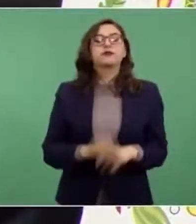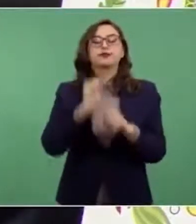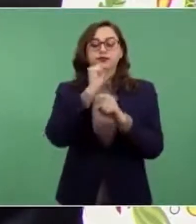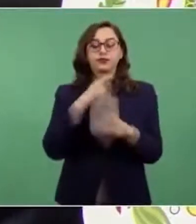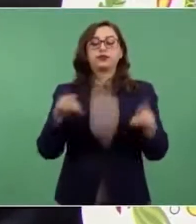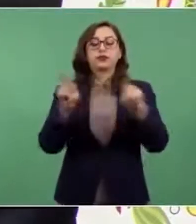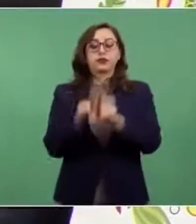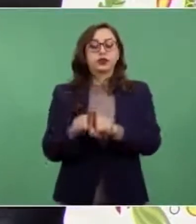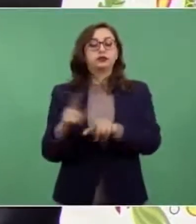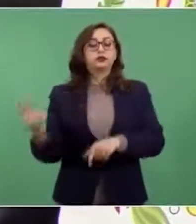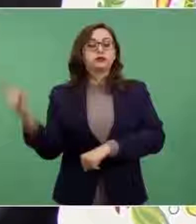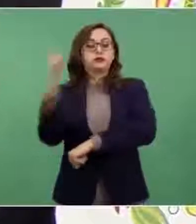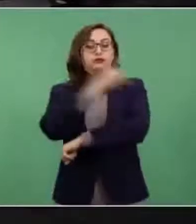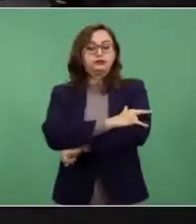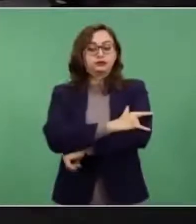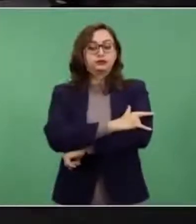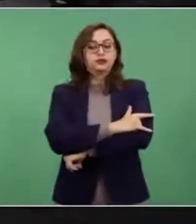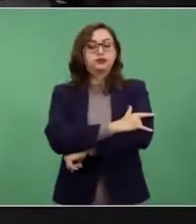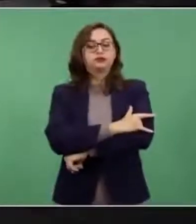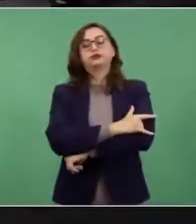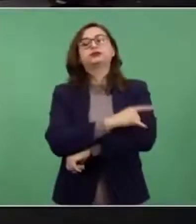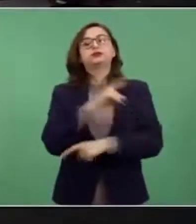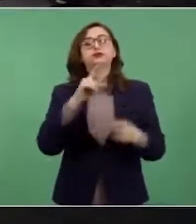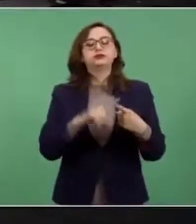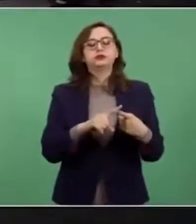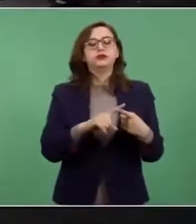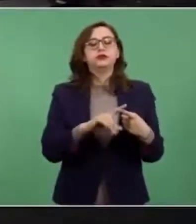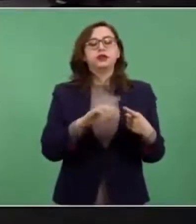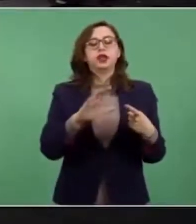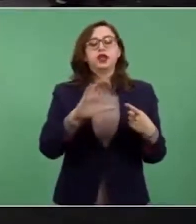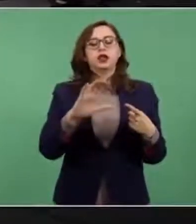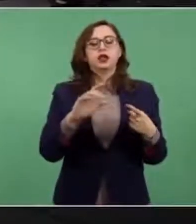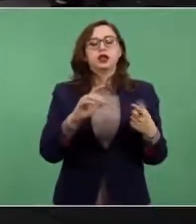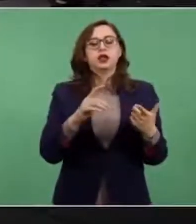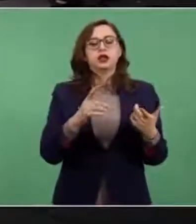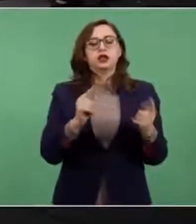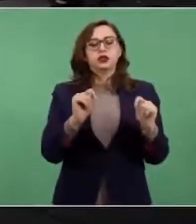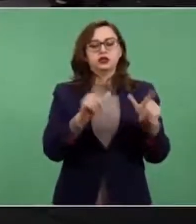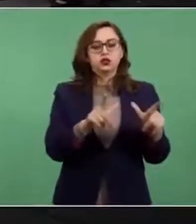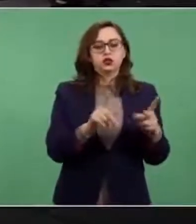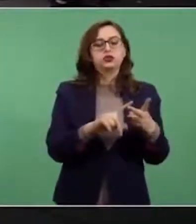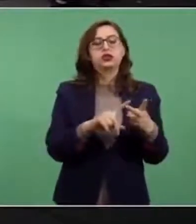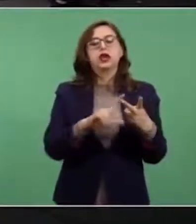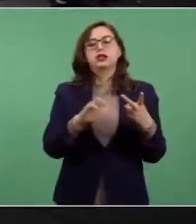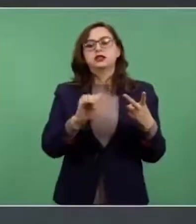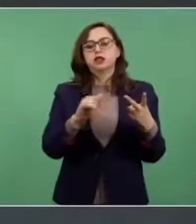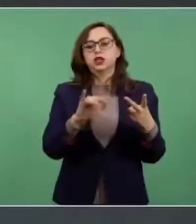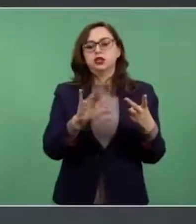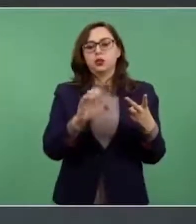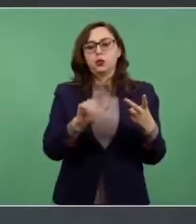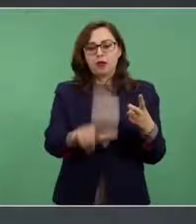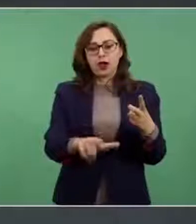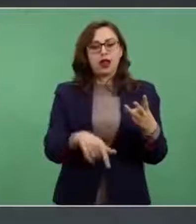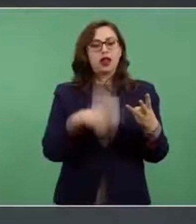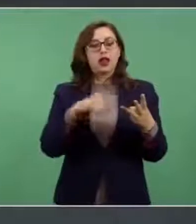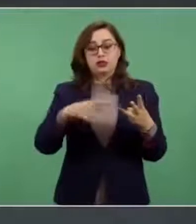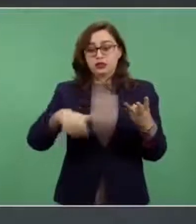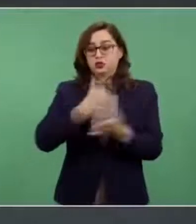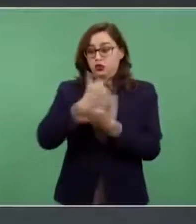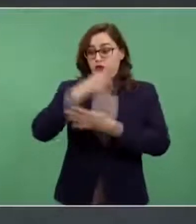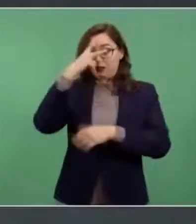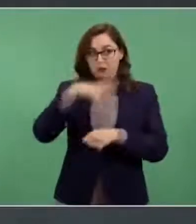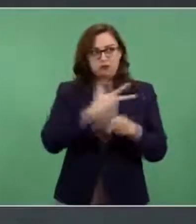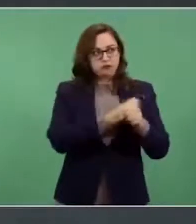los aeropuertos de Tuxtla Gutiérrez, Chetumal, y está en proceso de rehabilitación el aeropuerto de la Ciudad de México.